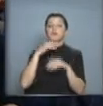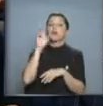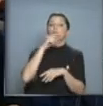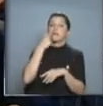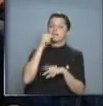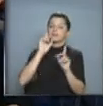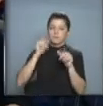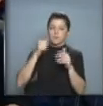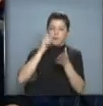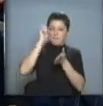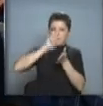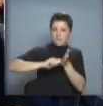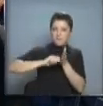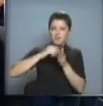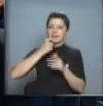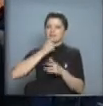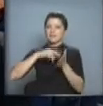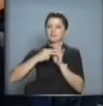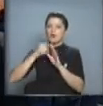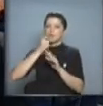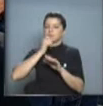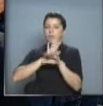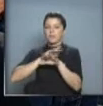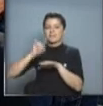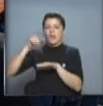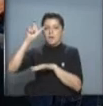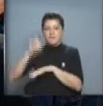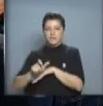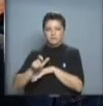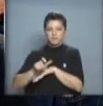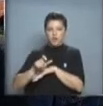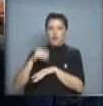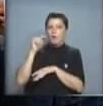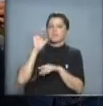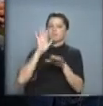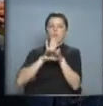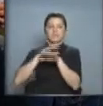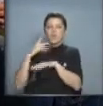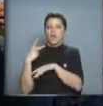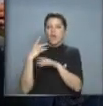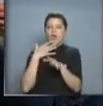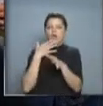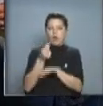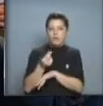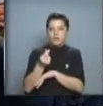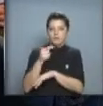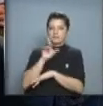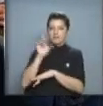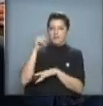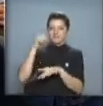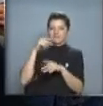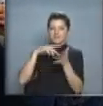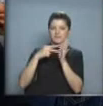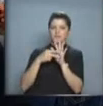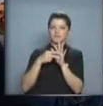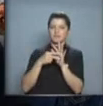implica eso también de ser del otro. Y yo creo que uno es de uno mismo y no del otro. No es necesario estar con alguien y tener que ser de esa para persona. Para vos la